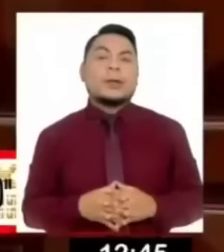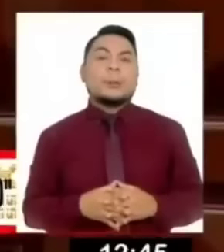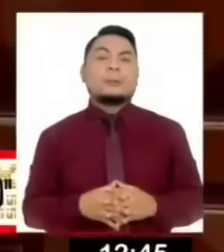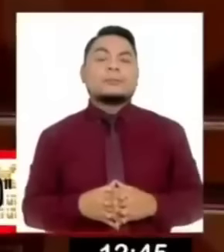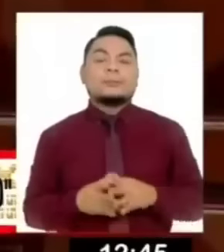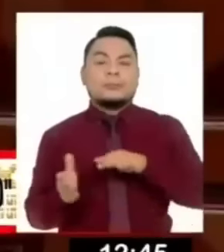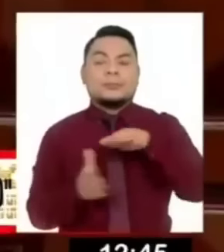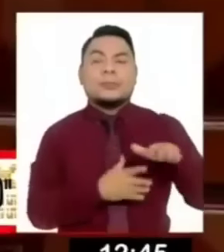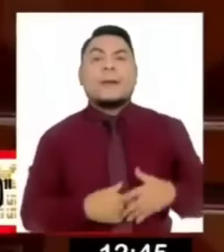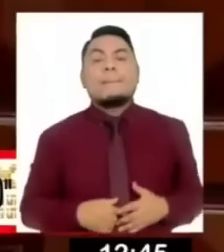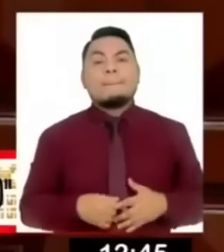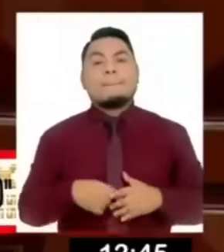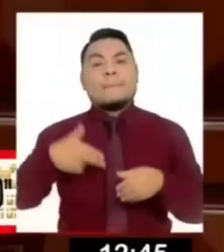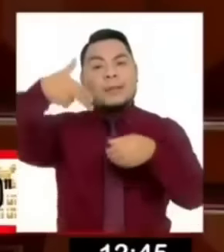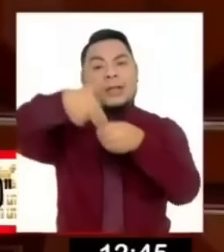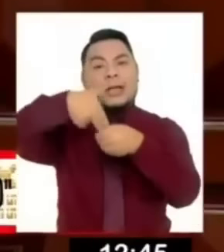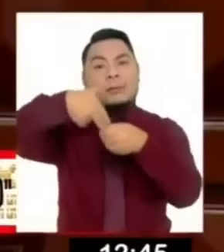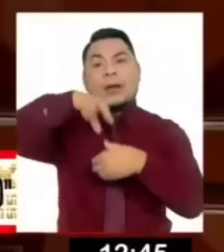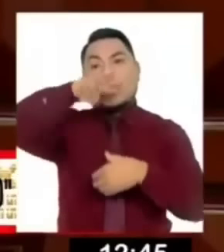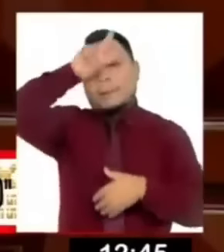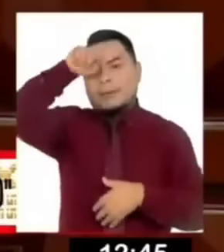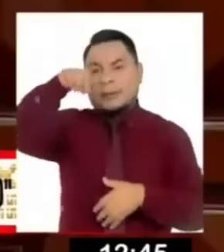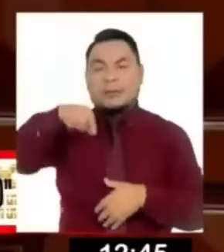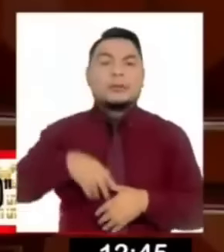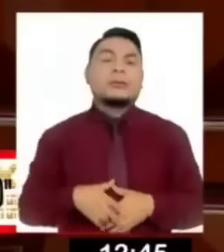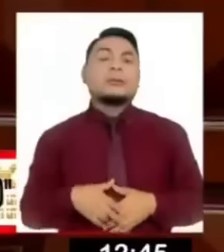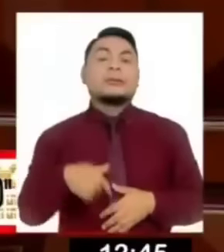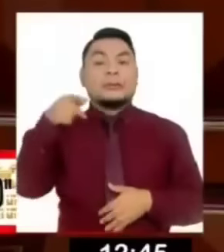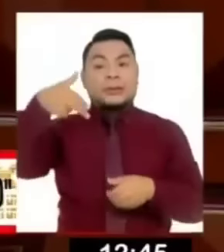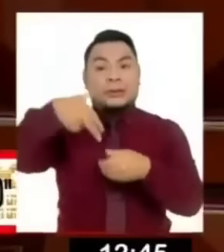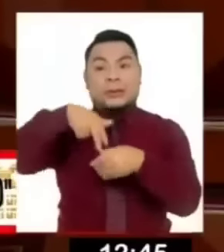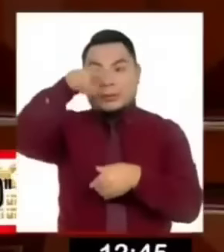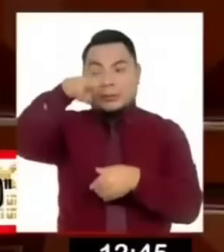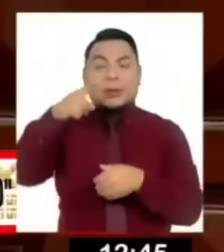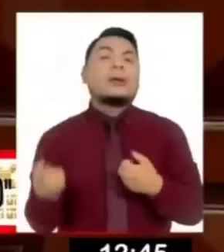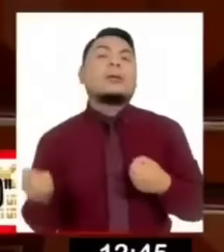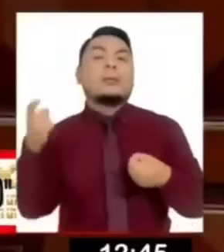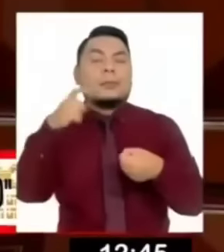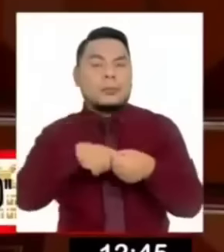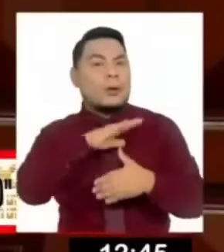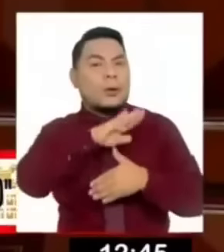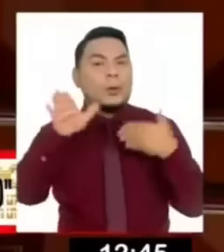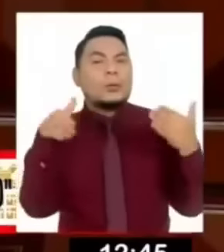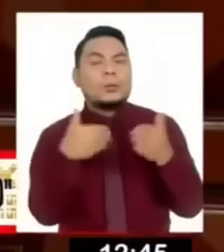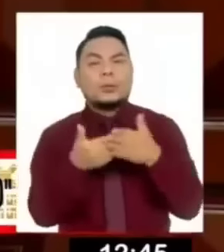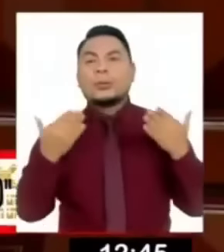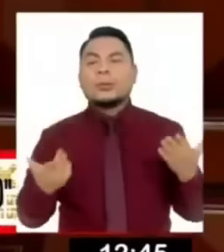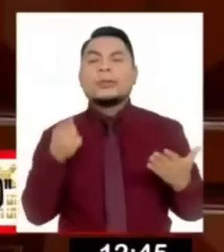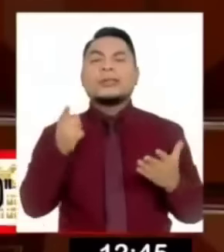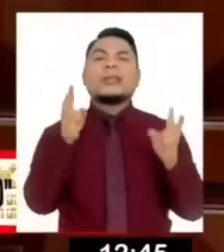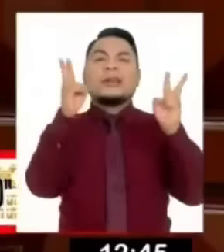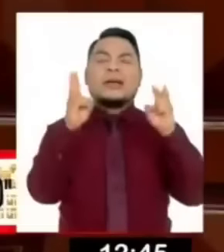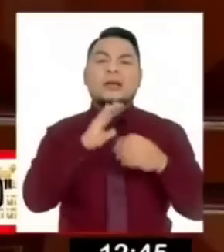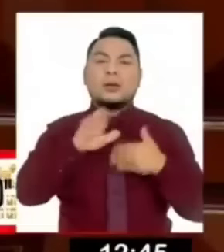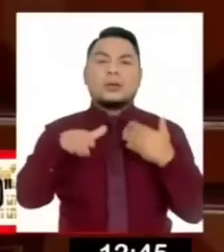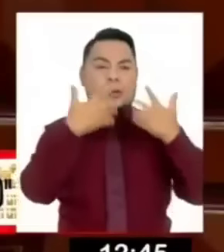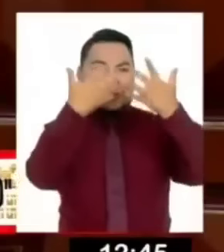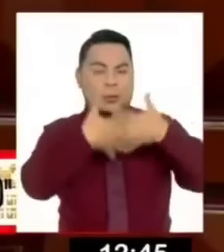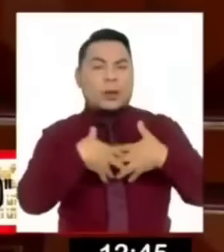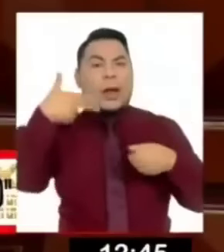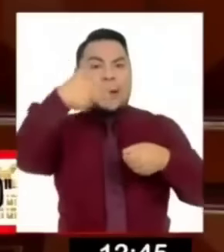Petroperú. Petroperú significa participará en todos los aspectos de la